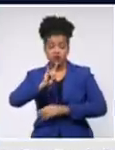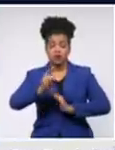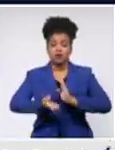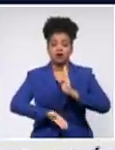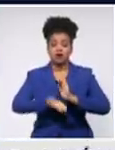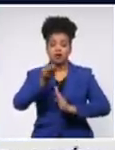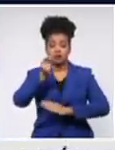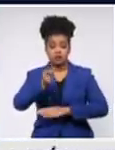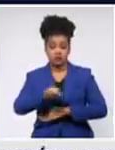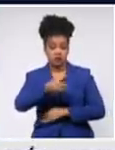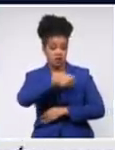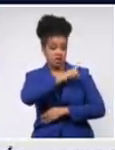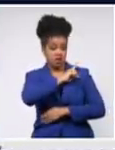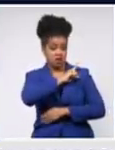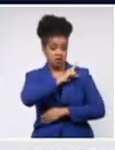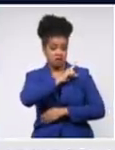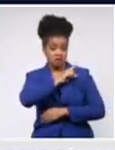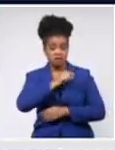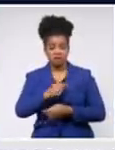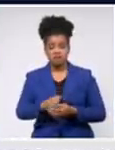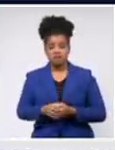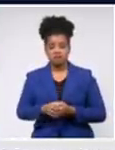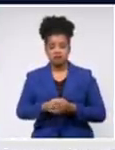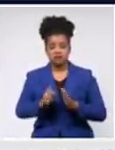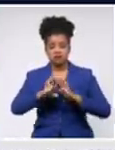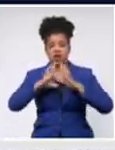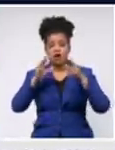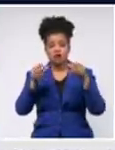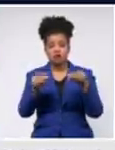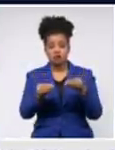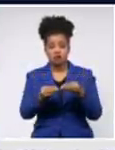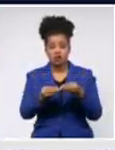el día de ayer, se acumulan